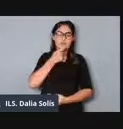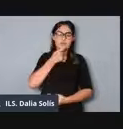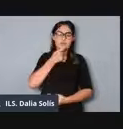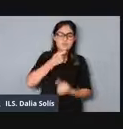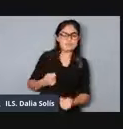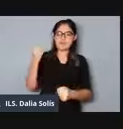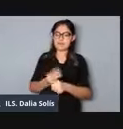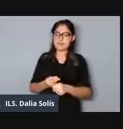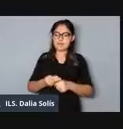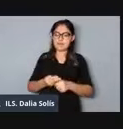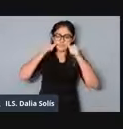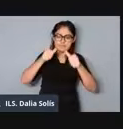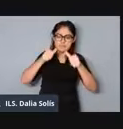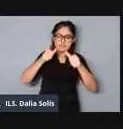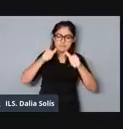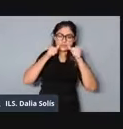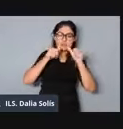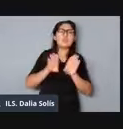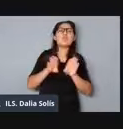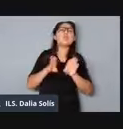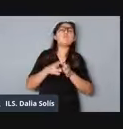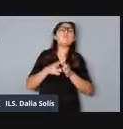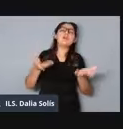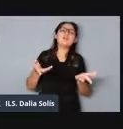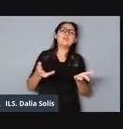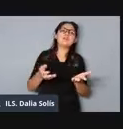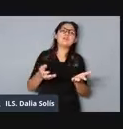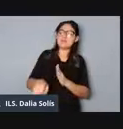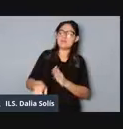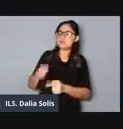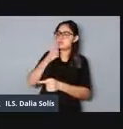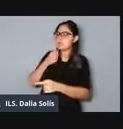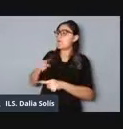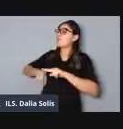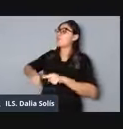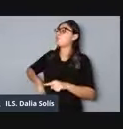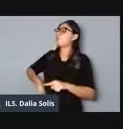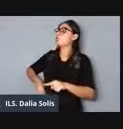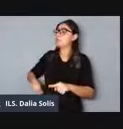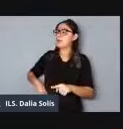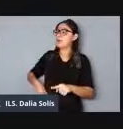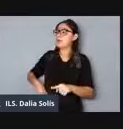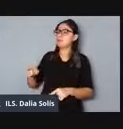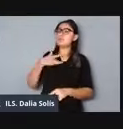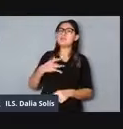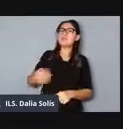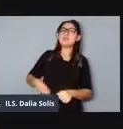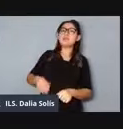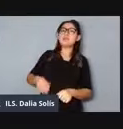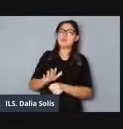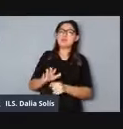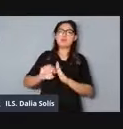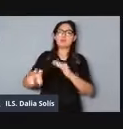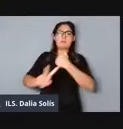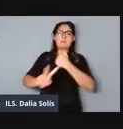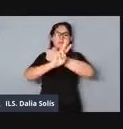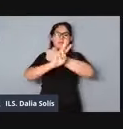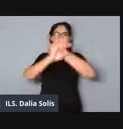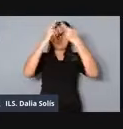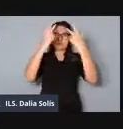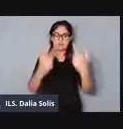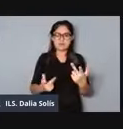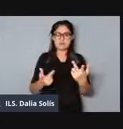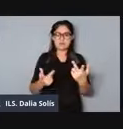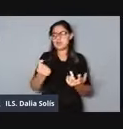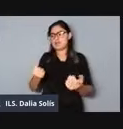culpa o de quién fue la culpa, ¿no? Se rompió un vidrio, se rompió el carrón, se rompió la televisión, no sé,